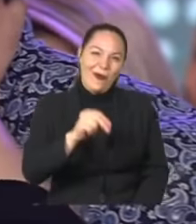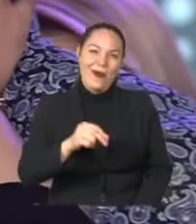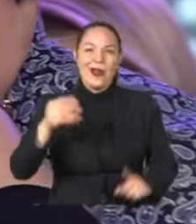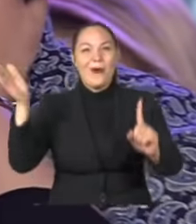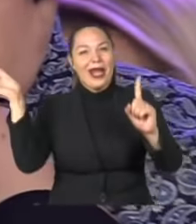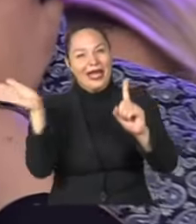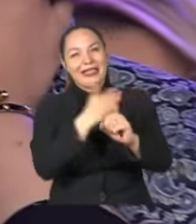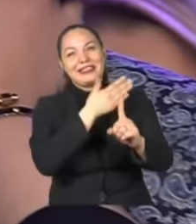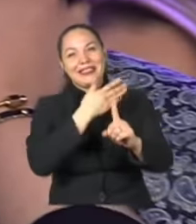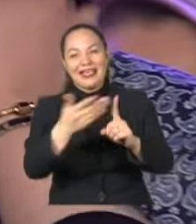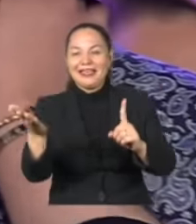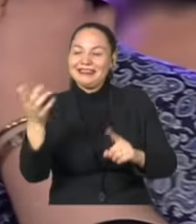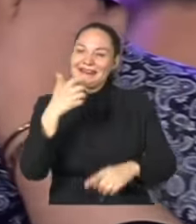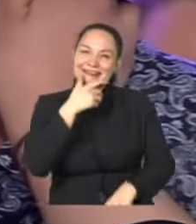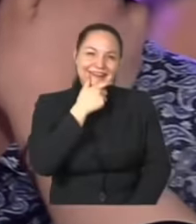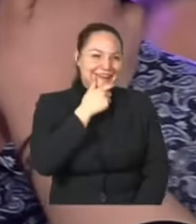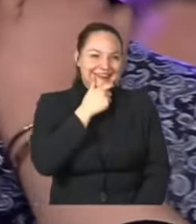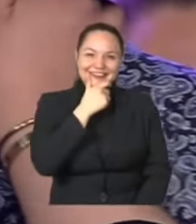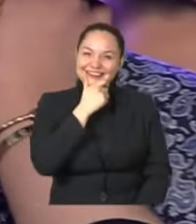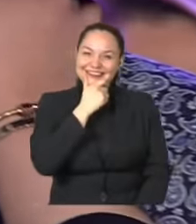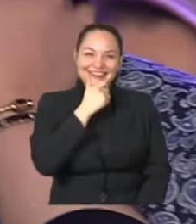Cachetadita así.